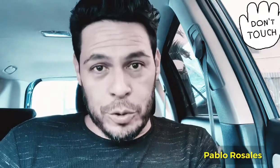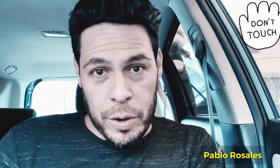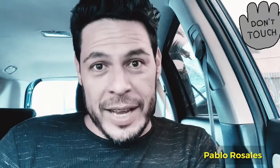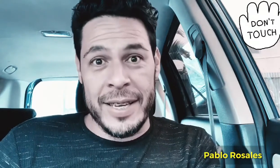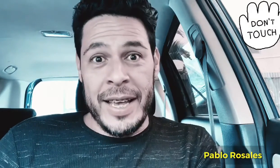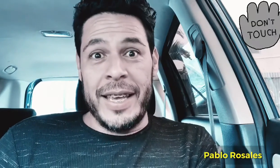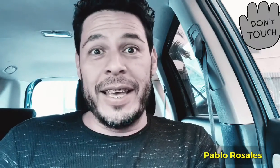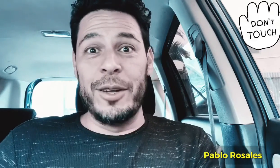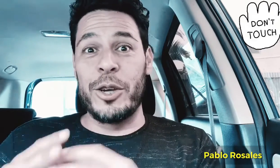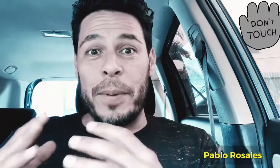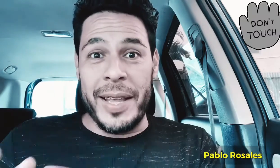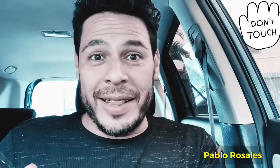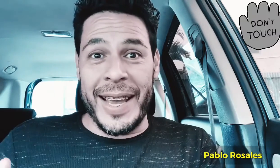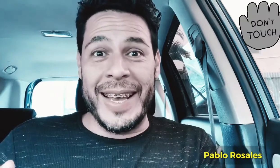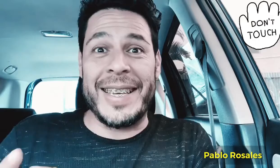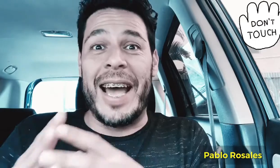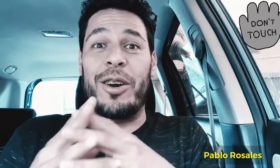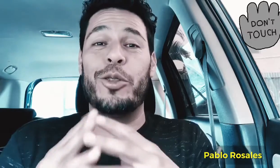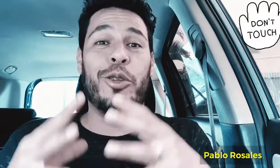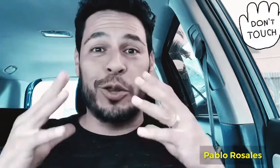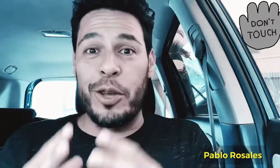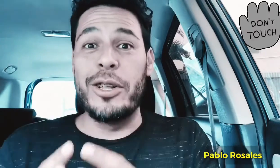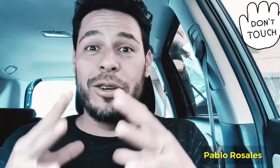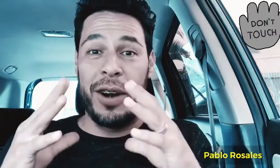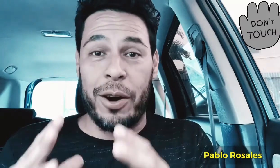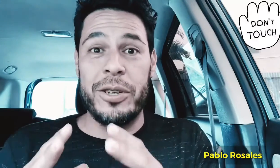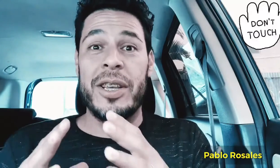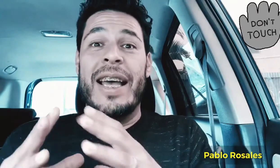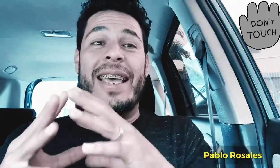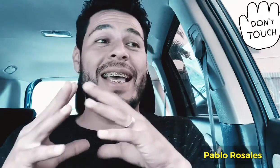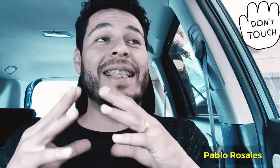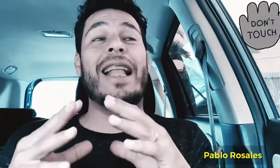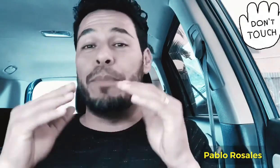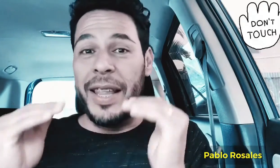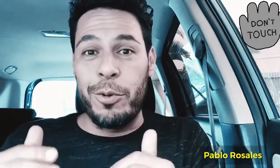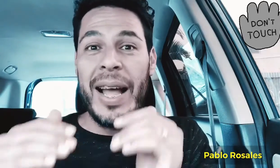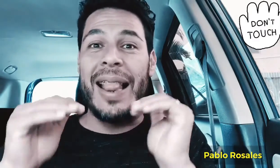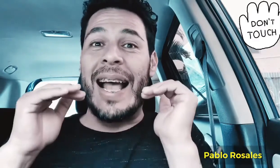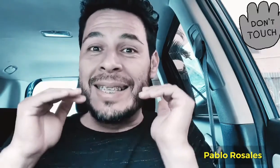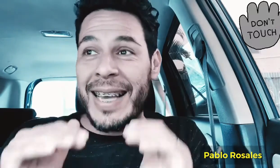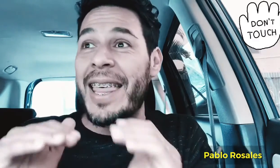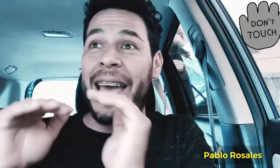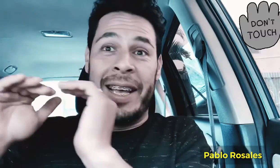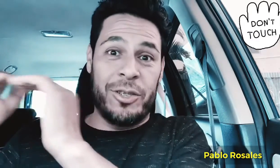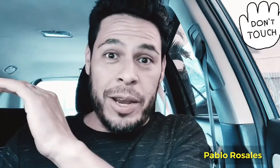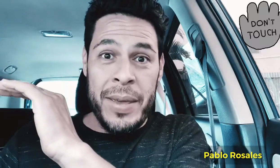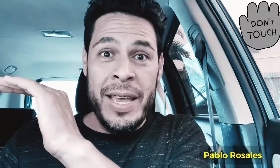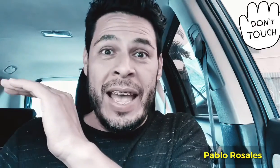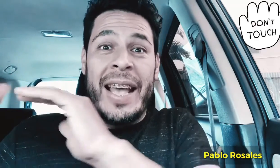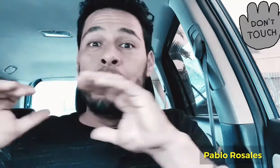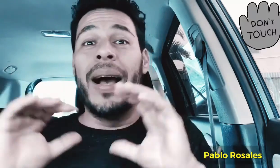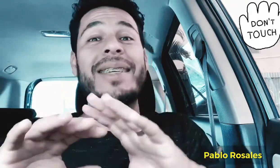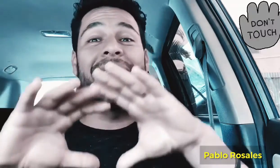48 horas. Y lo sorprendente es que ha roto todos los récords y es la película lanzada en